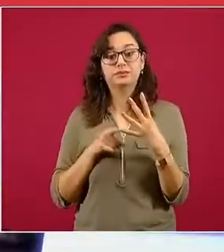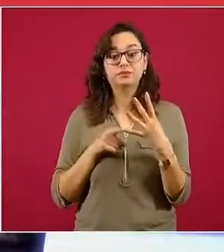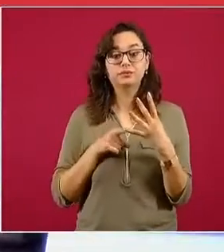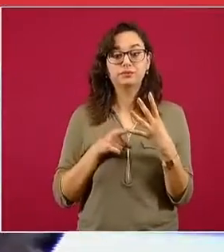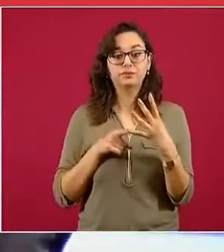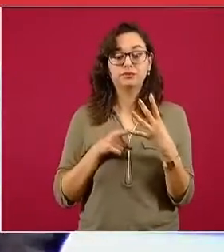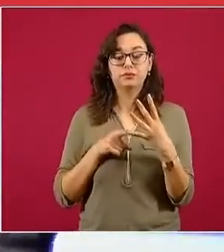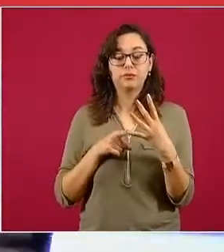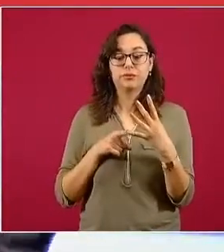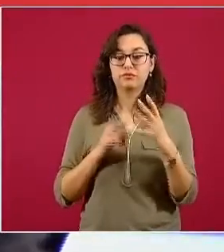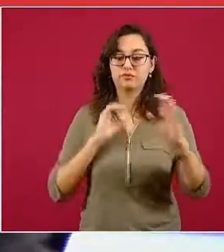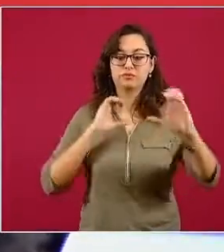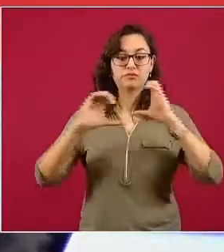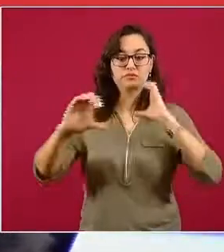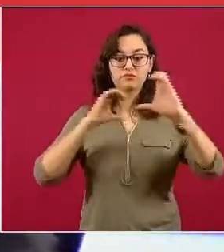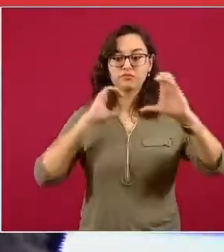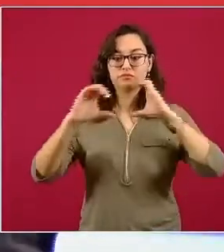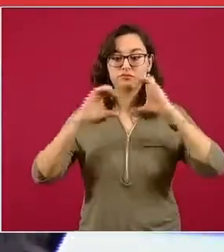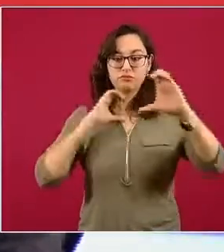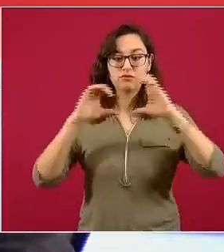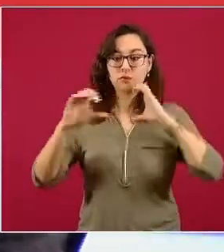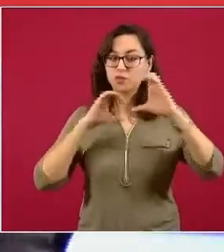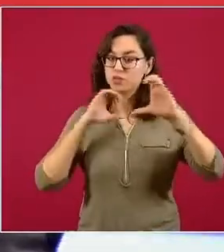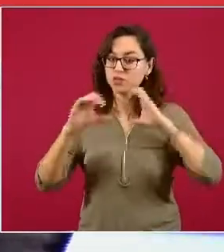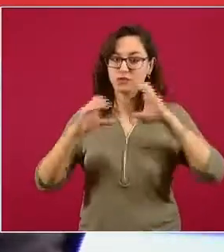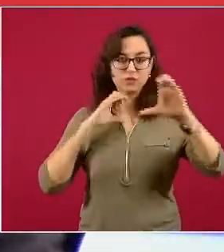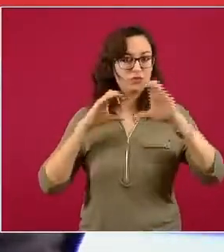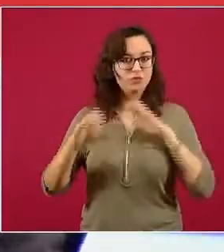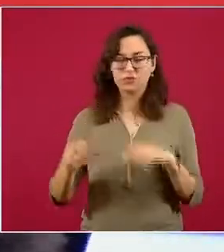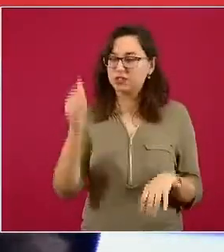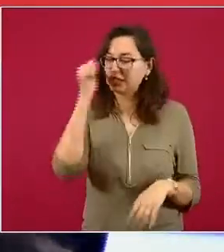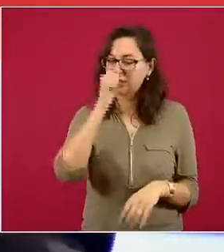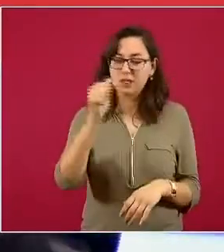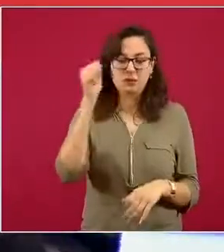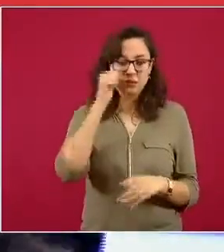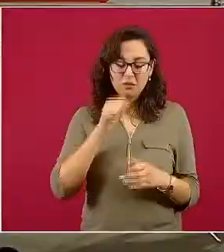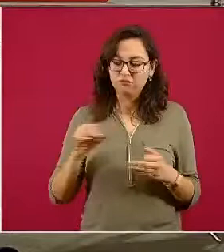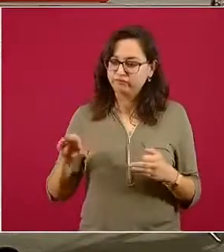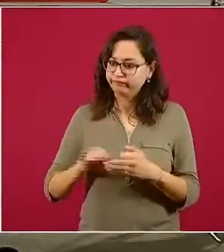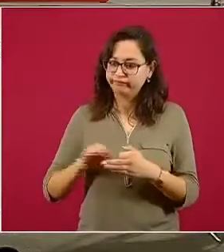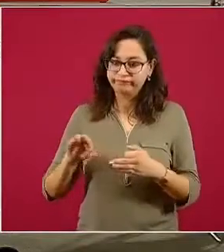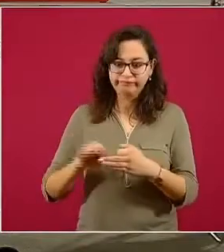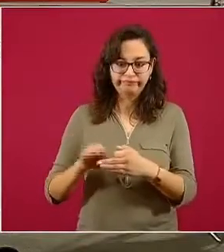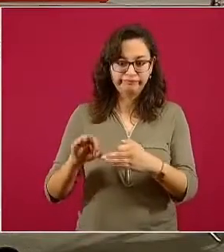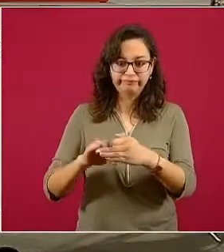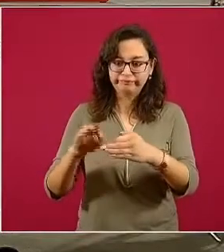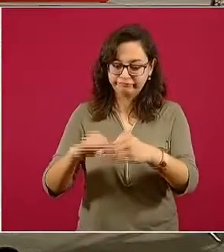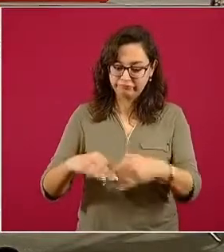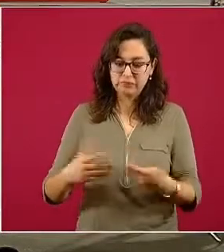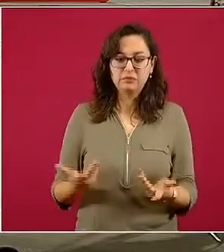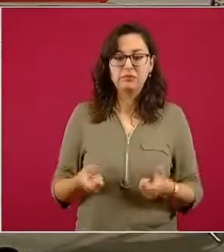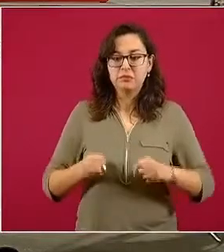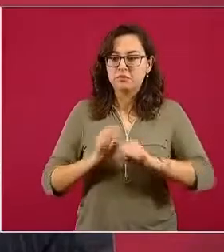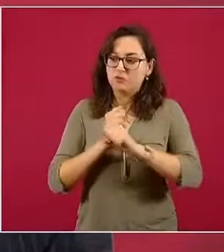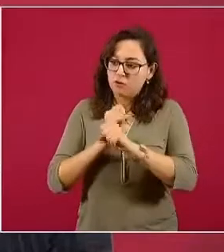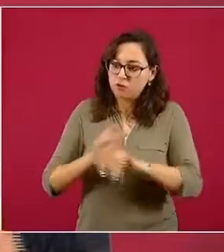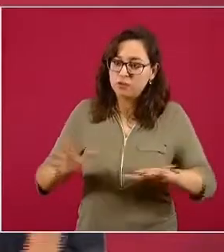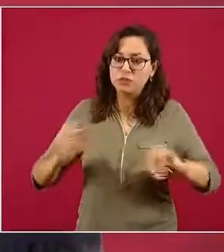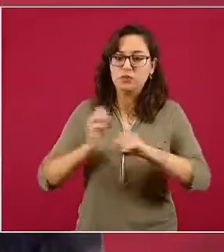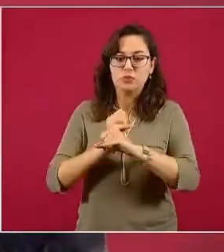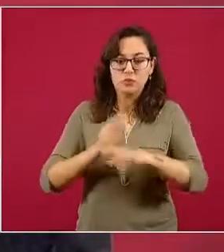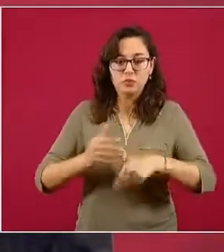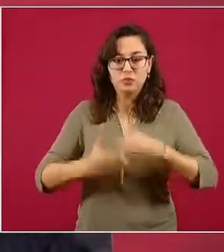un canal abierto de comunicación con la sociedad respecto al avance del propio operativo y las